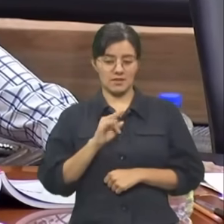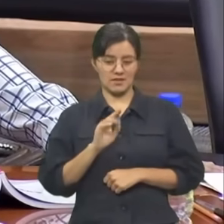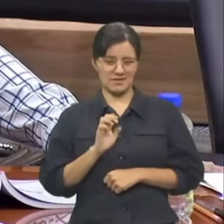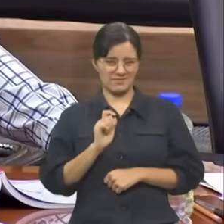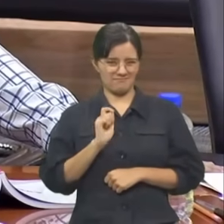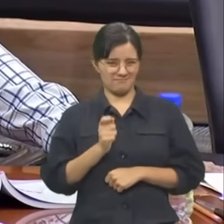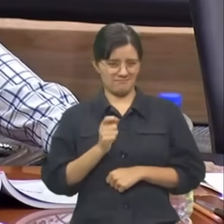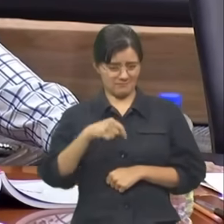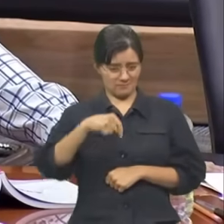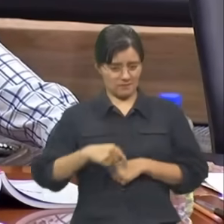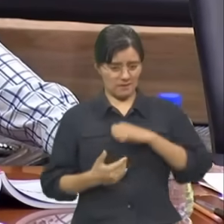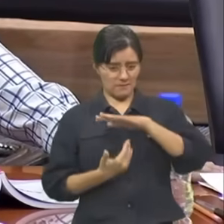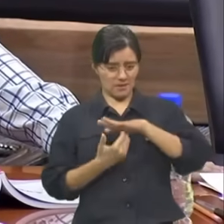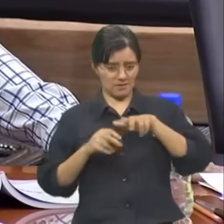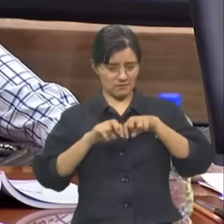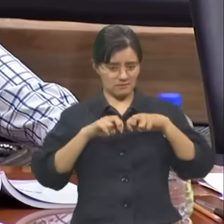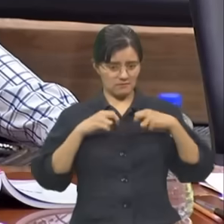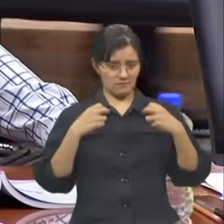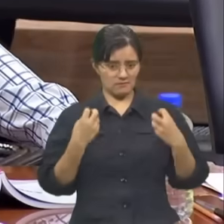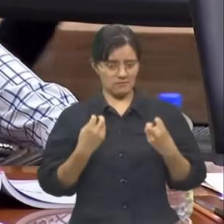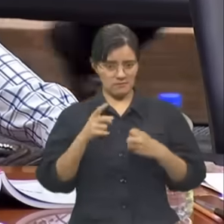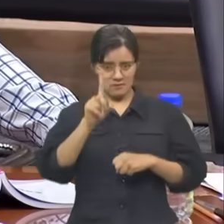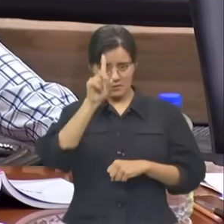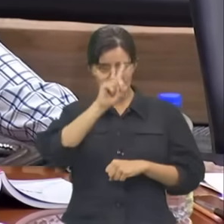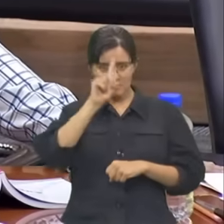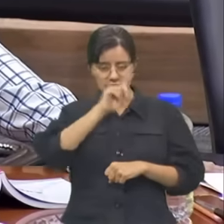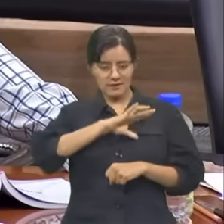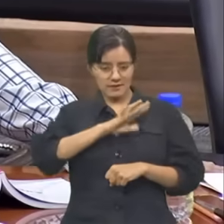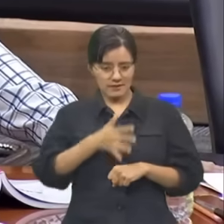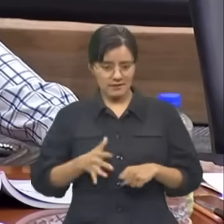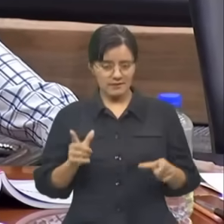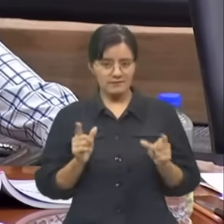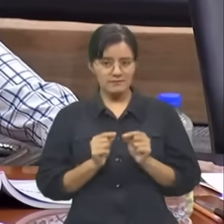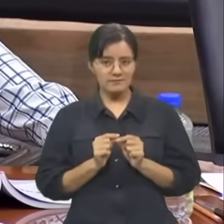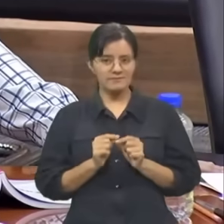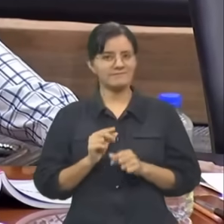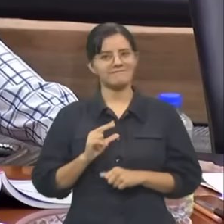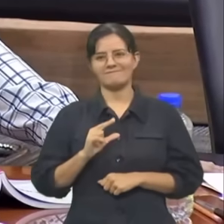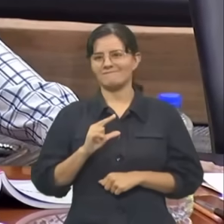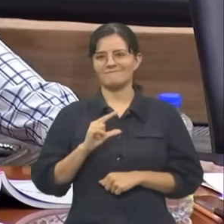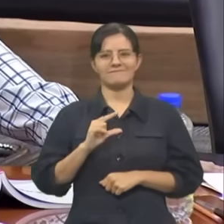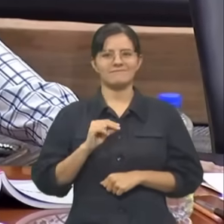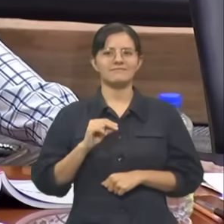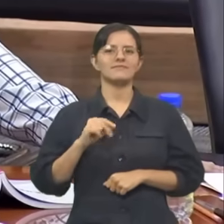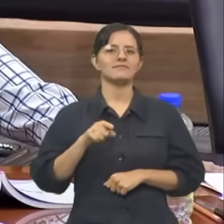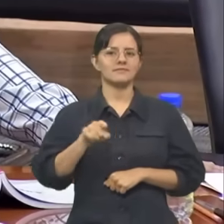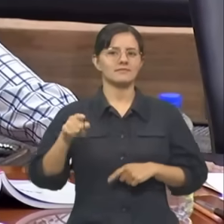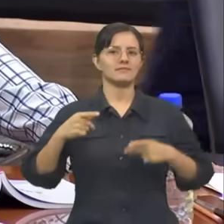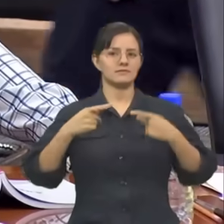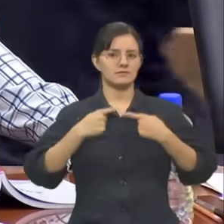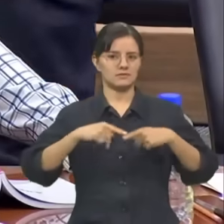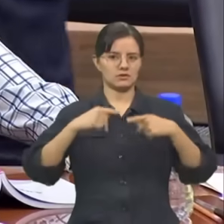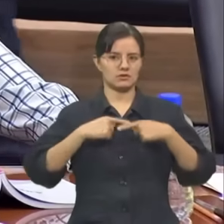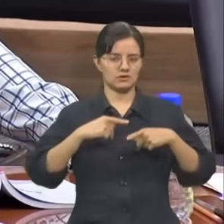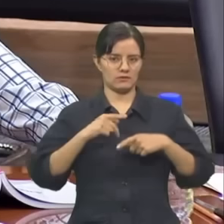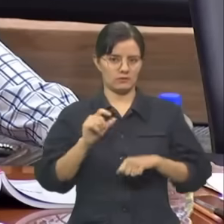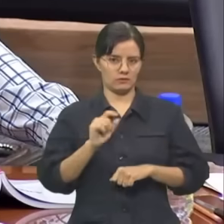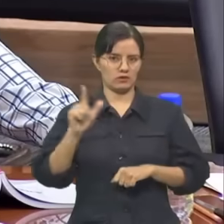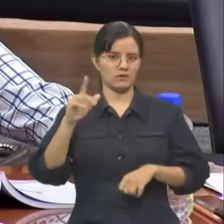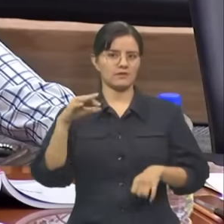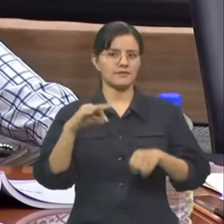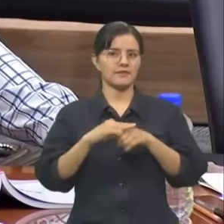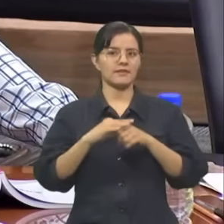general por esa razón felicitar al servicio profesional electoral y a los